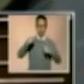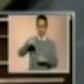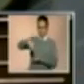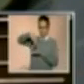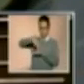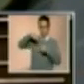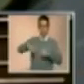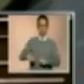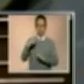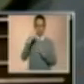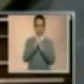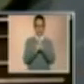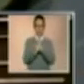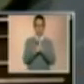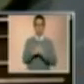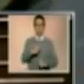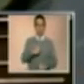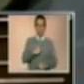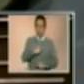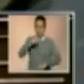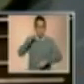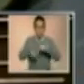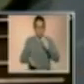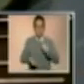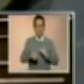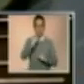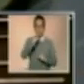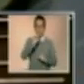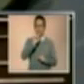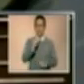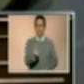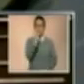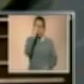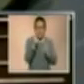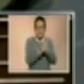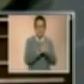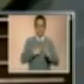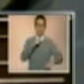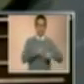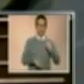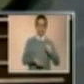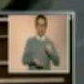elecciones, y eso hoy es válido en Venezuela, queramos, nos guste o no. La oposición tiene que hacer lo propio,